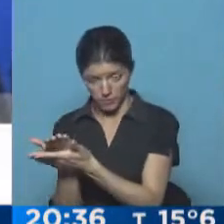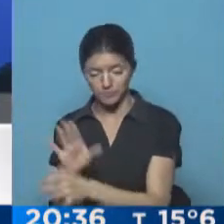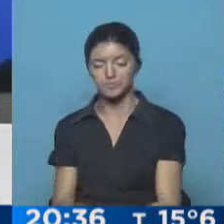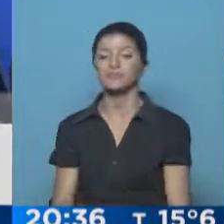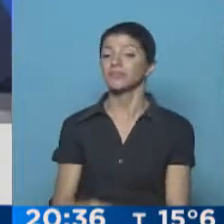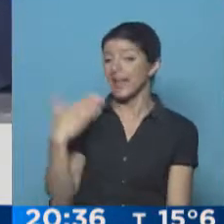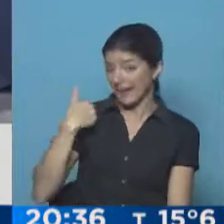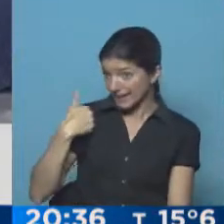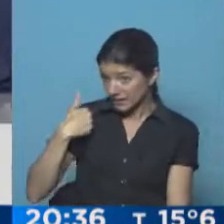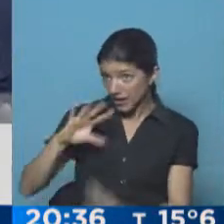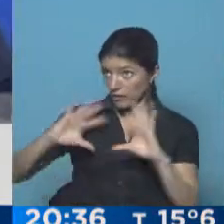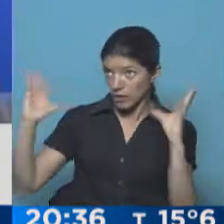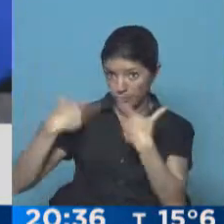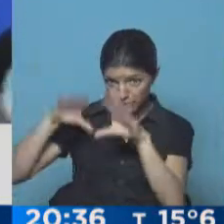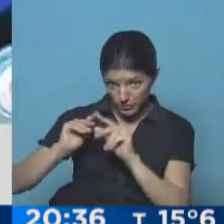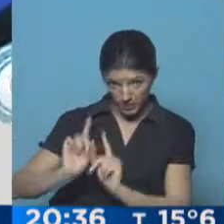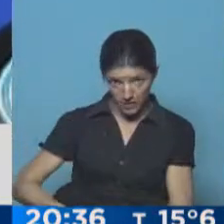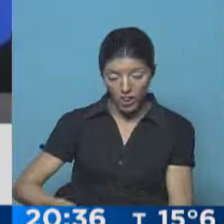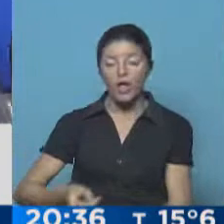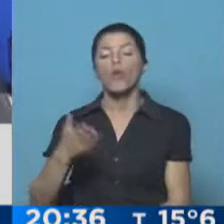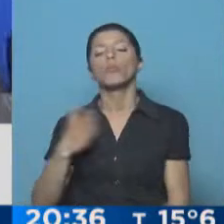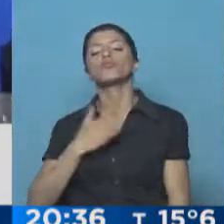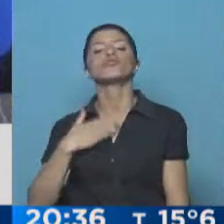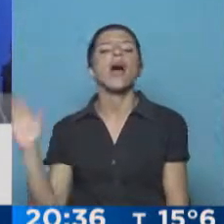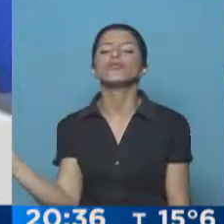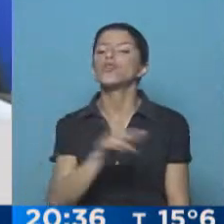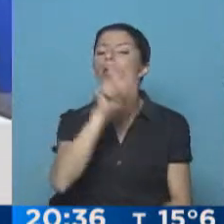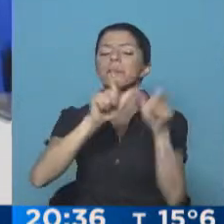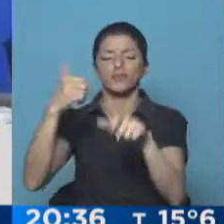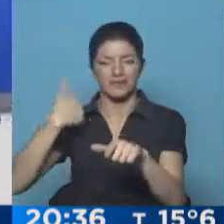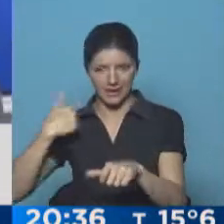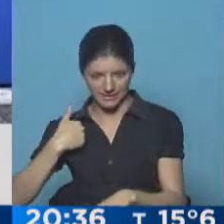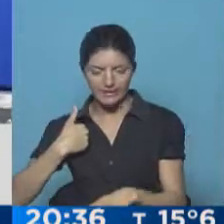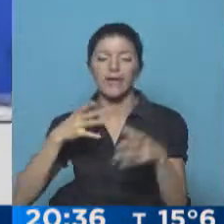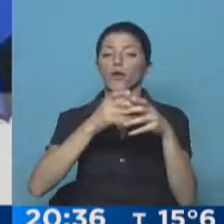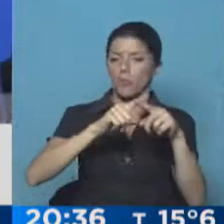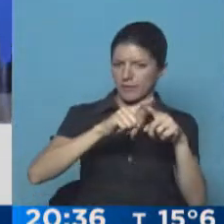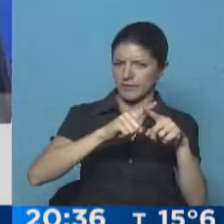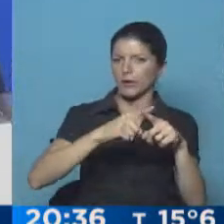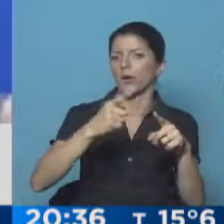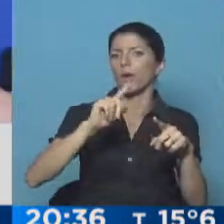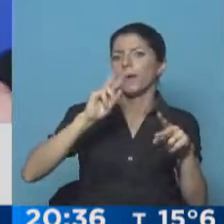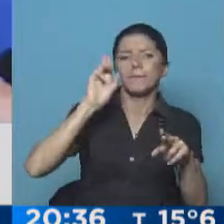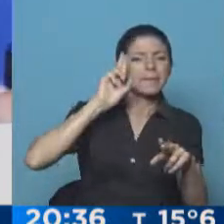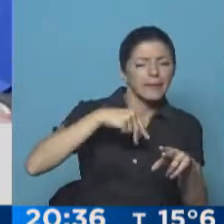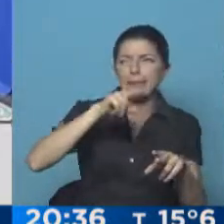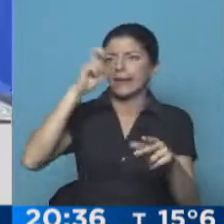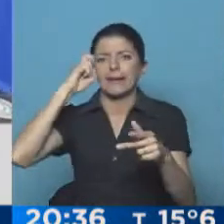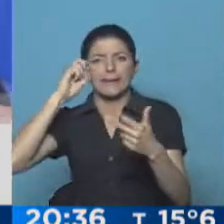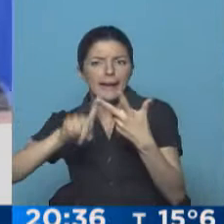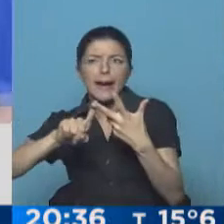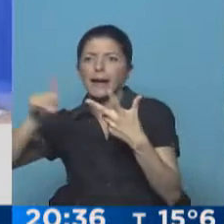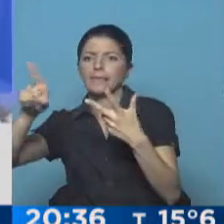en el mundo. Por eso yo convoco a todos los argentinos, más allá de nuestro espacio político, independientes, radicales del campo nacional y